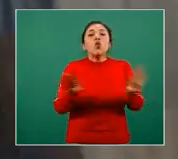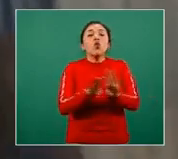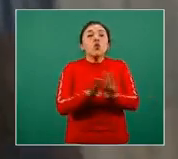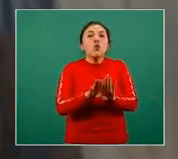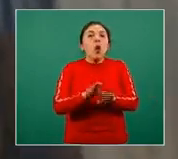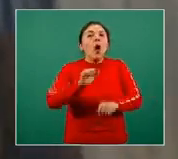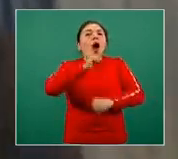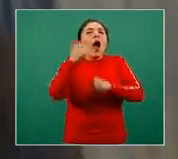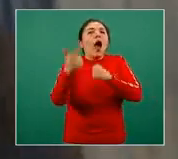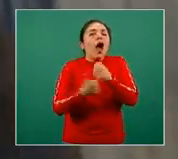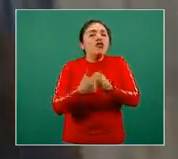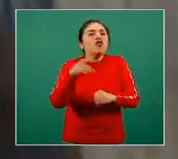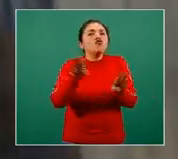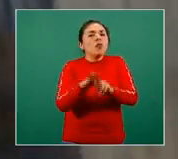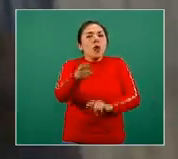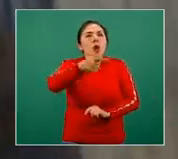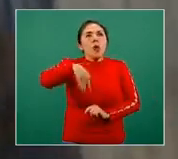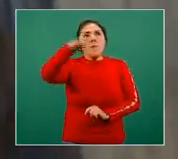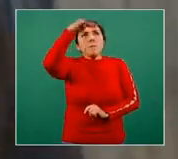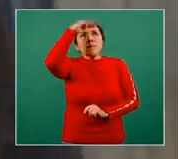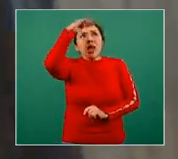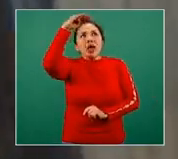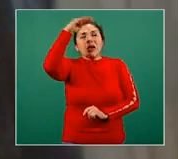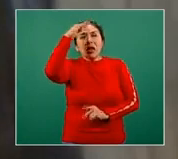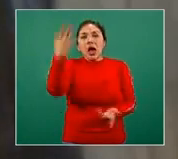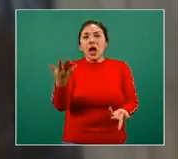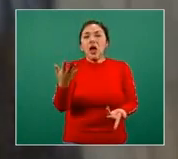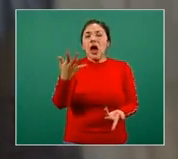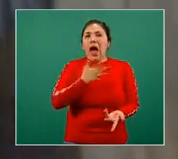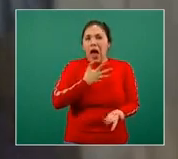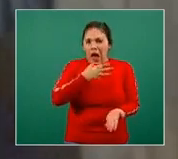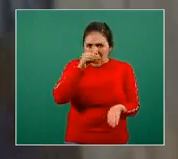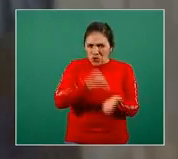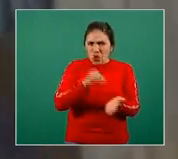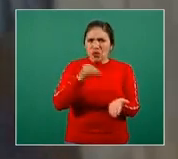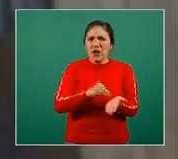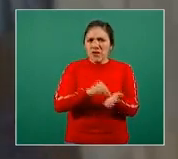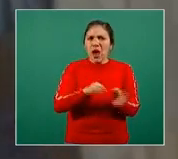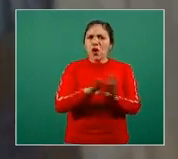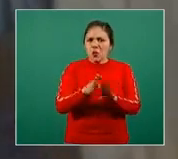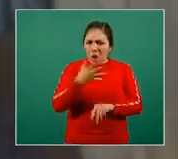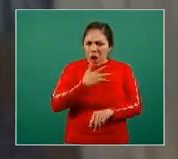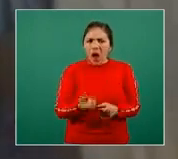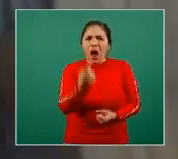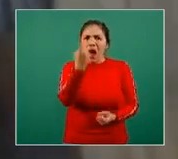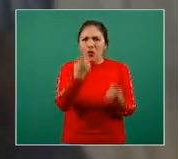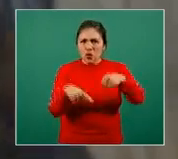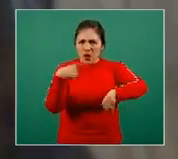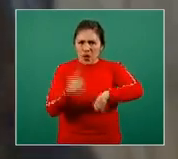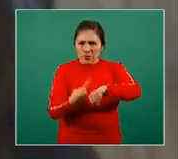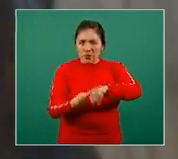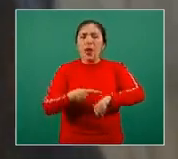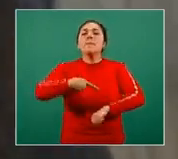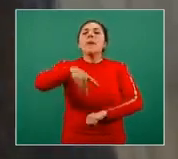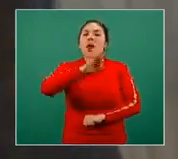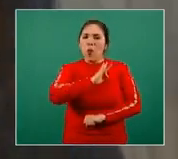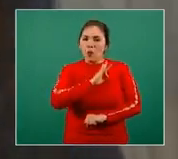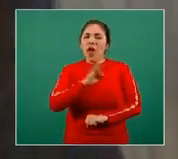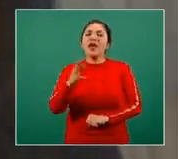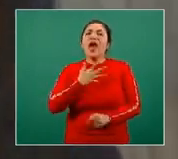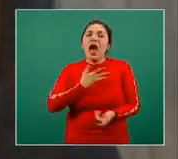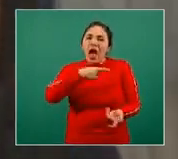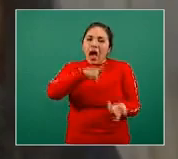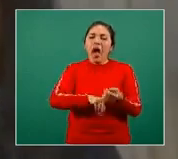que se está asumiendo que, aunque todavía se presente enfermedad, puede proteger contra